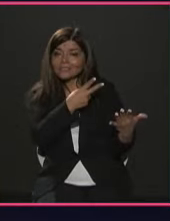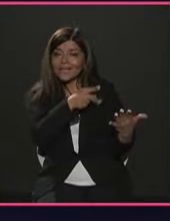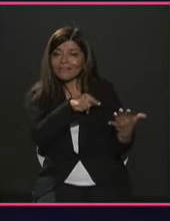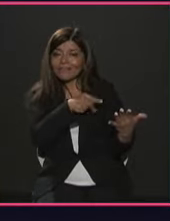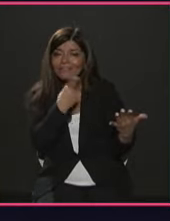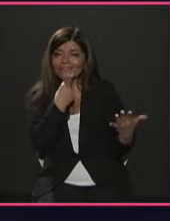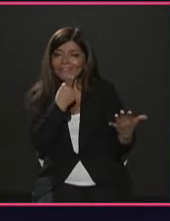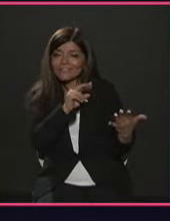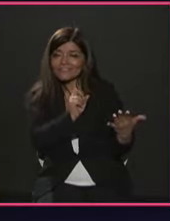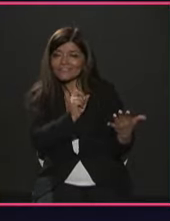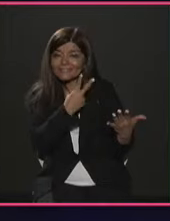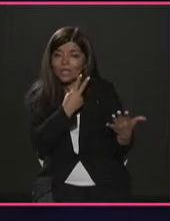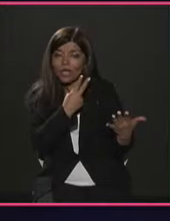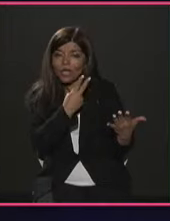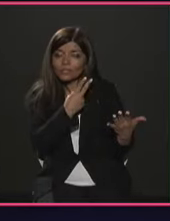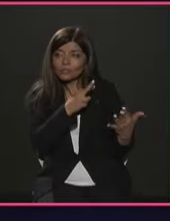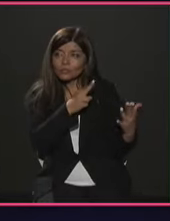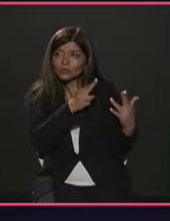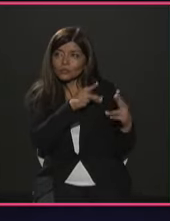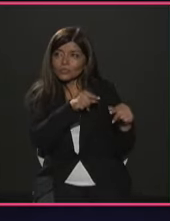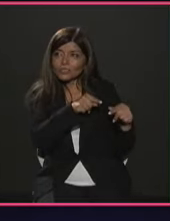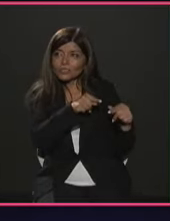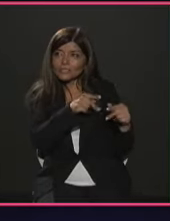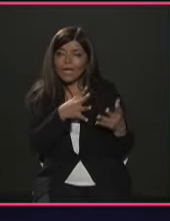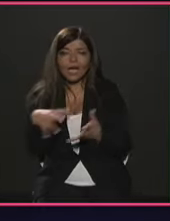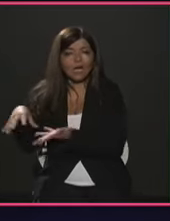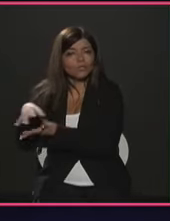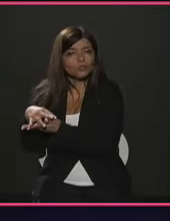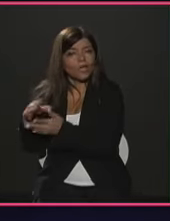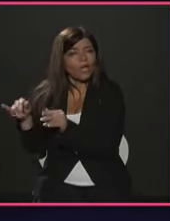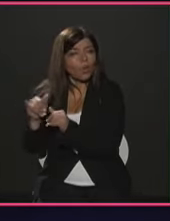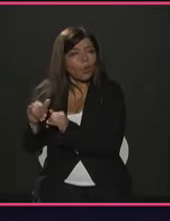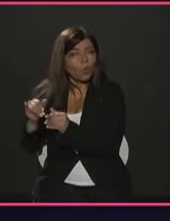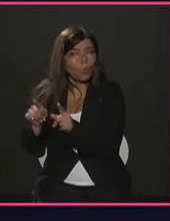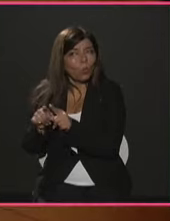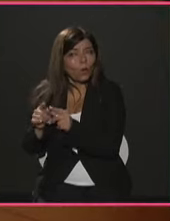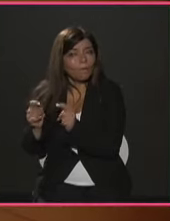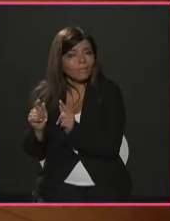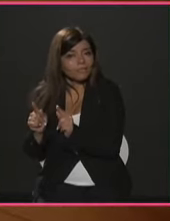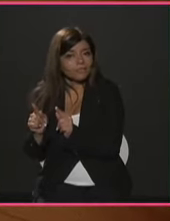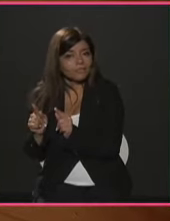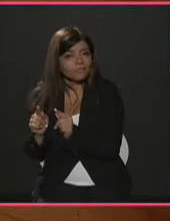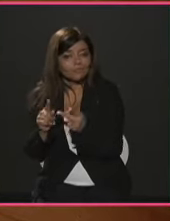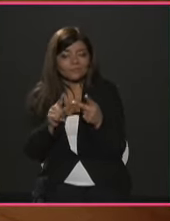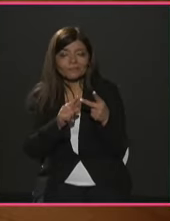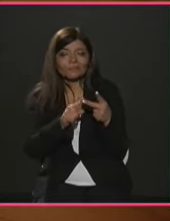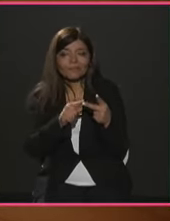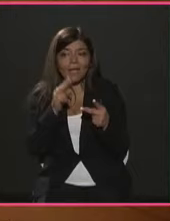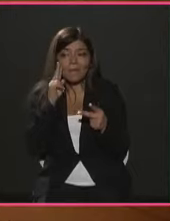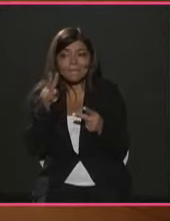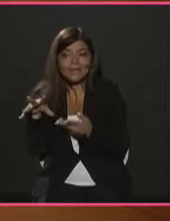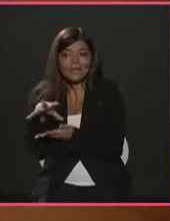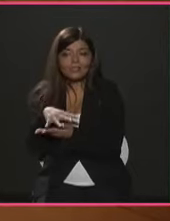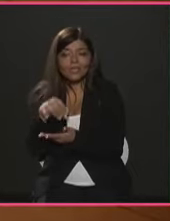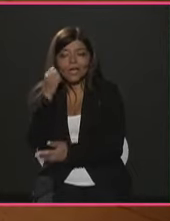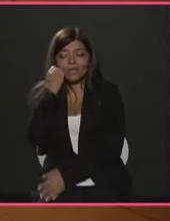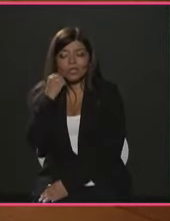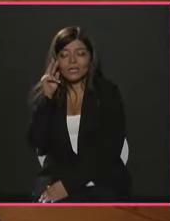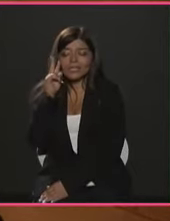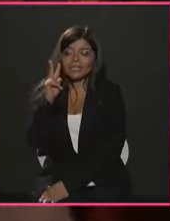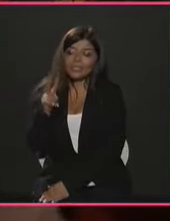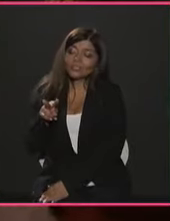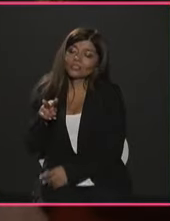cátedras de cómo construir futuro ya y lo segundo Los invito a que miren las ciudades con cariño las